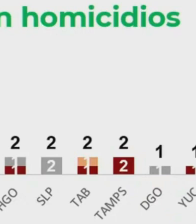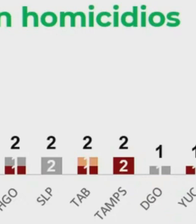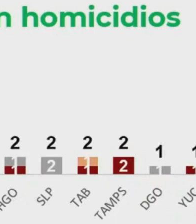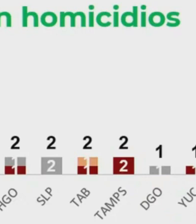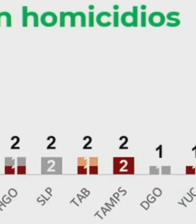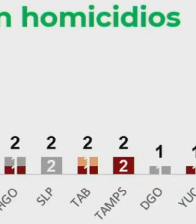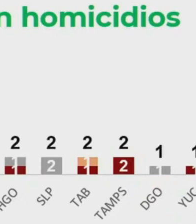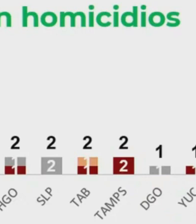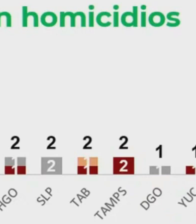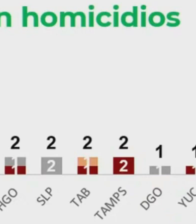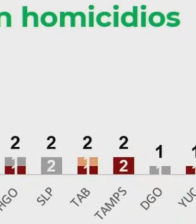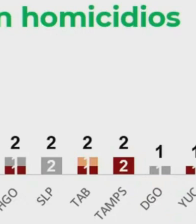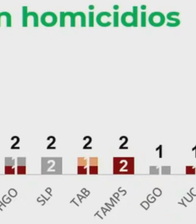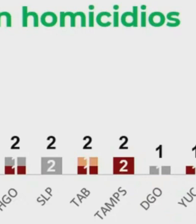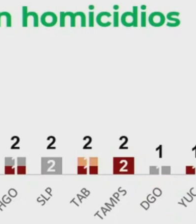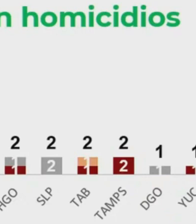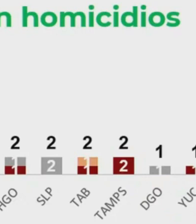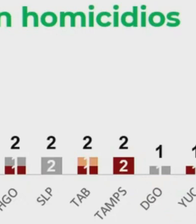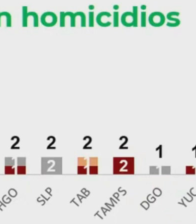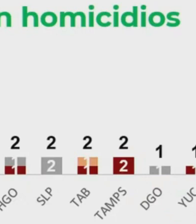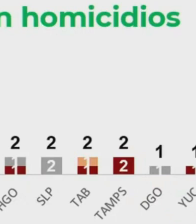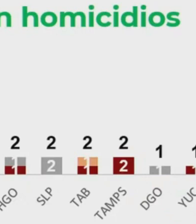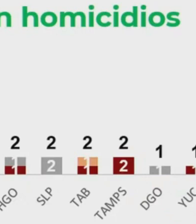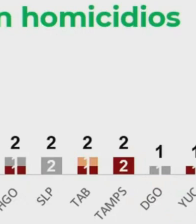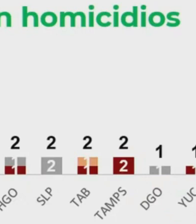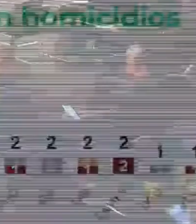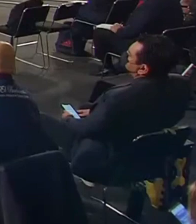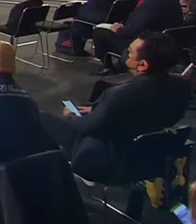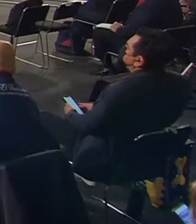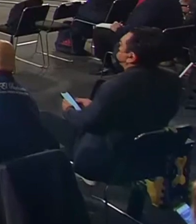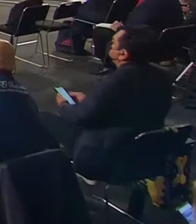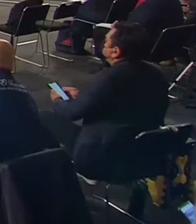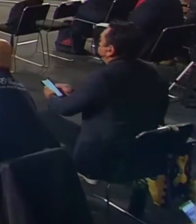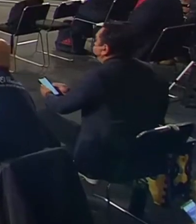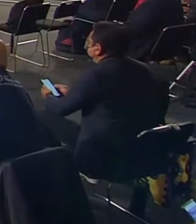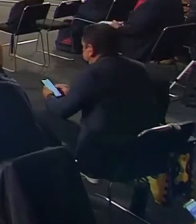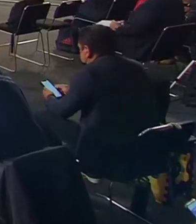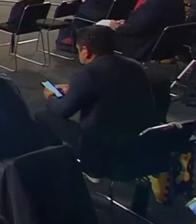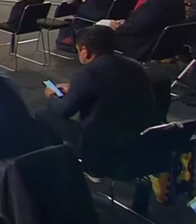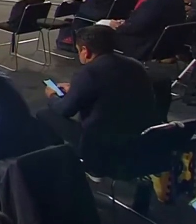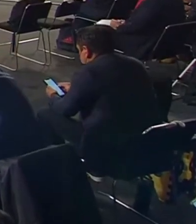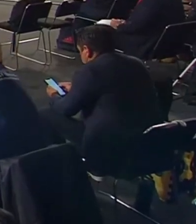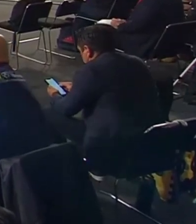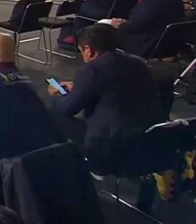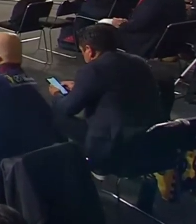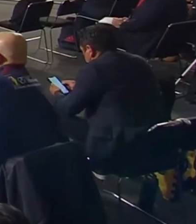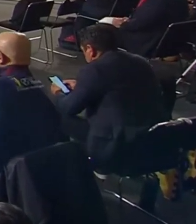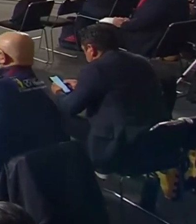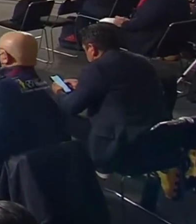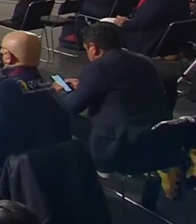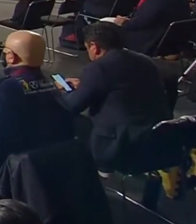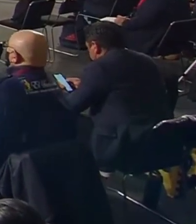Mire Yucatán, pero esto es de fin de semana. Este es el fin de semana.